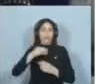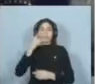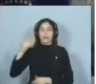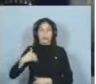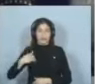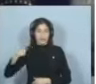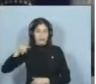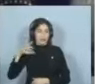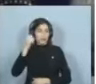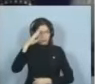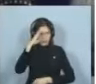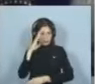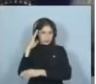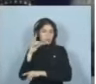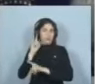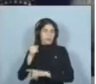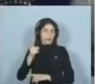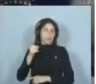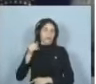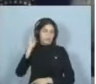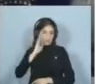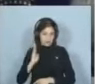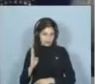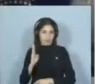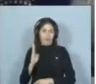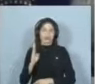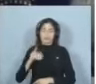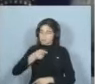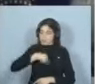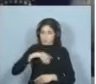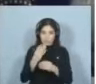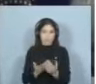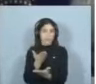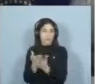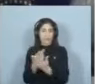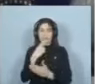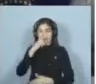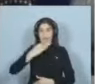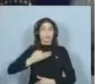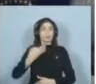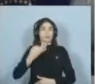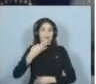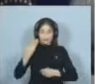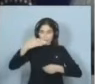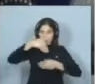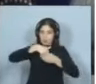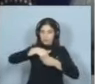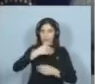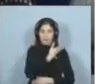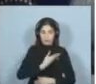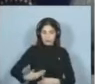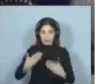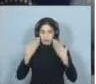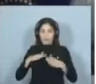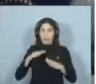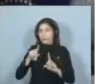y Brasil. Se requieren políticas públicas de seguridad que respeten y promuevan los derechos